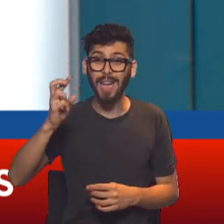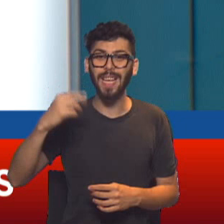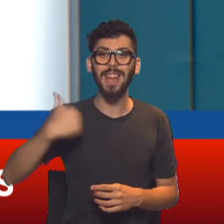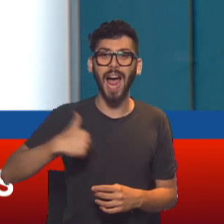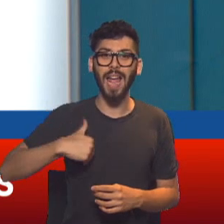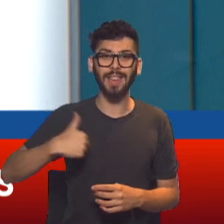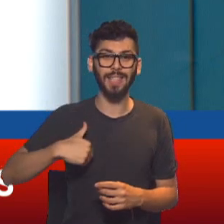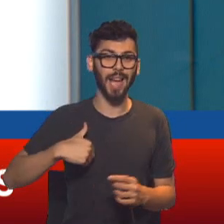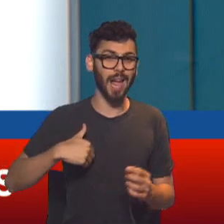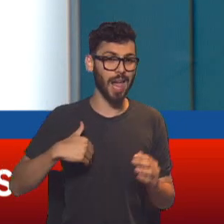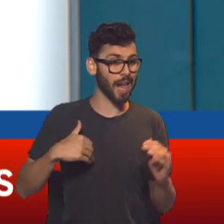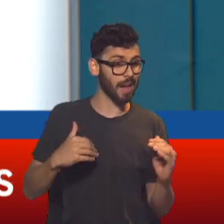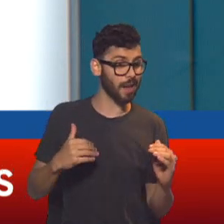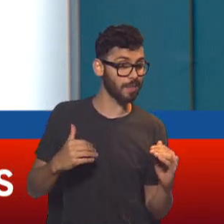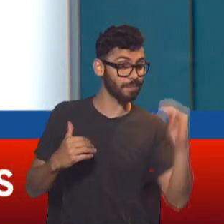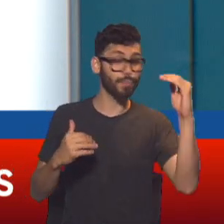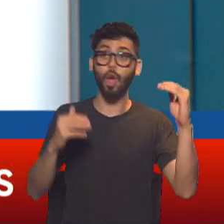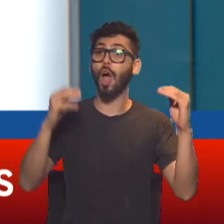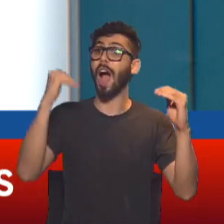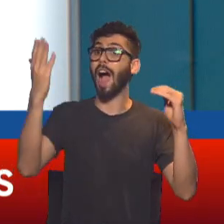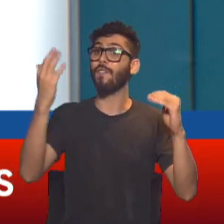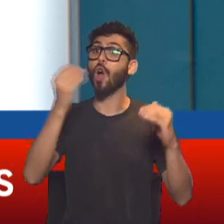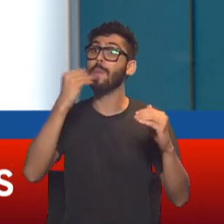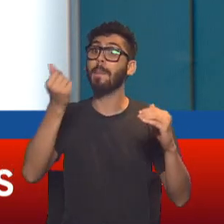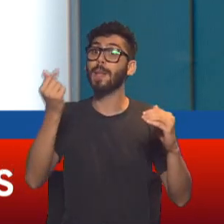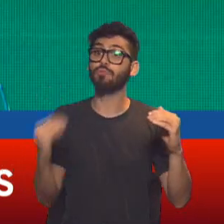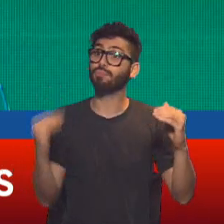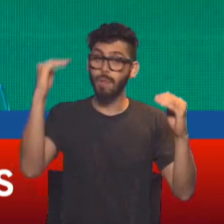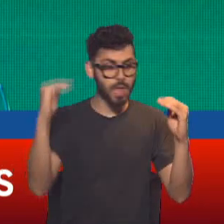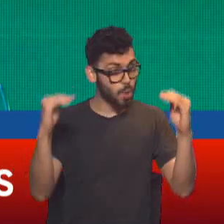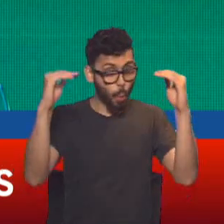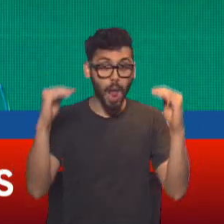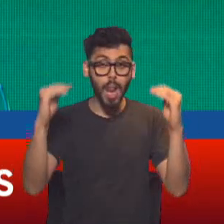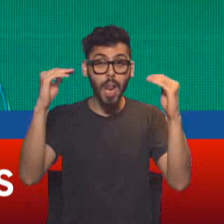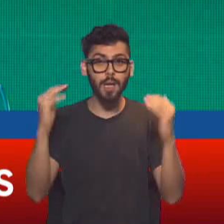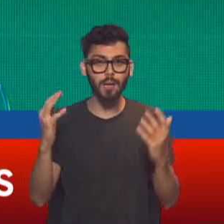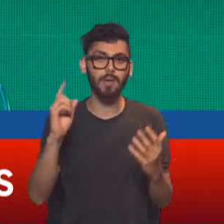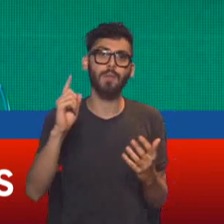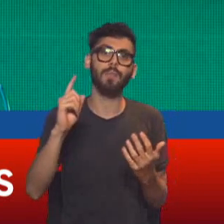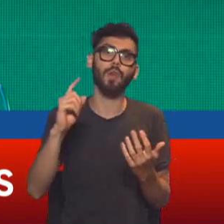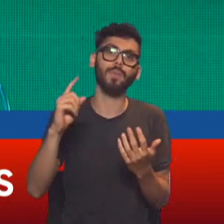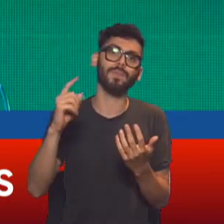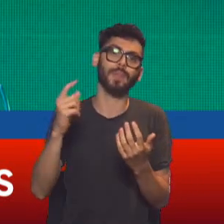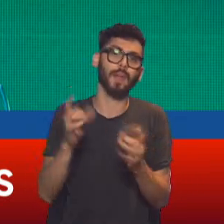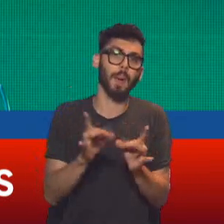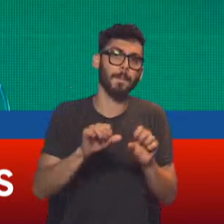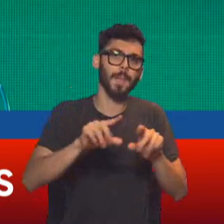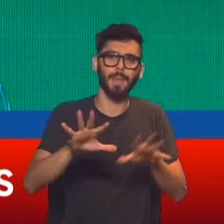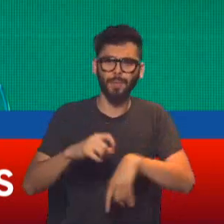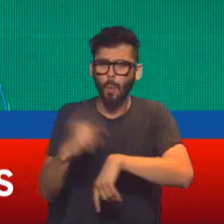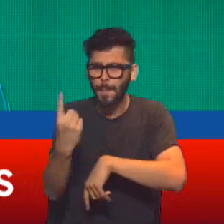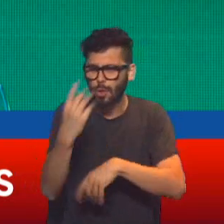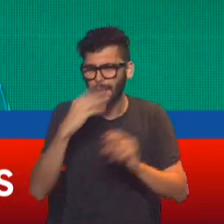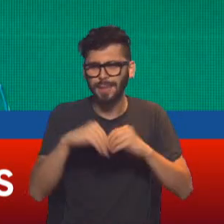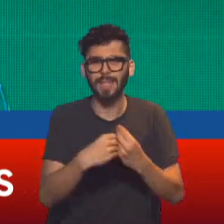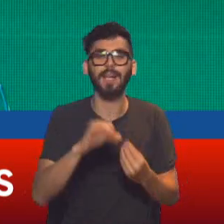los aumentos internacionales van casi paralelas. Claro. Ahora, la macro, la cuestión internacional, esto se entiende perfectamente post pandemia. Sí, en un minuto cerramos